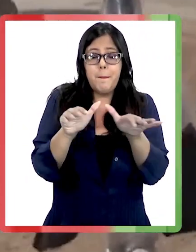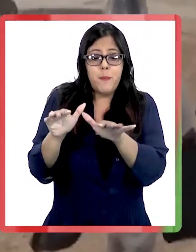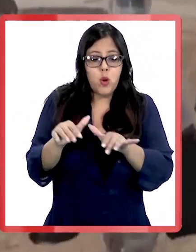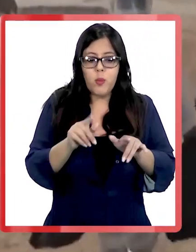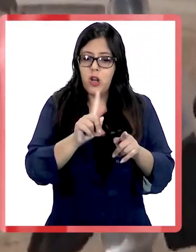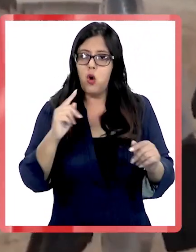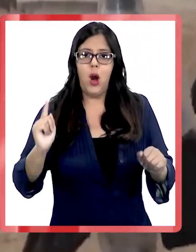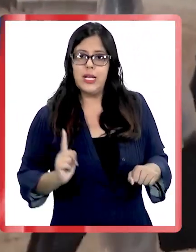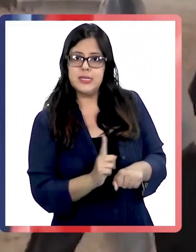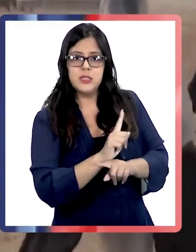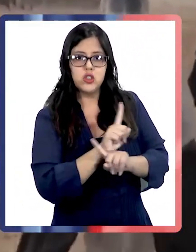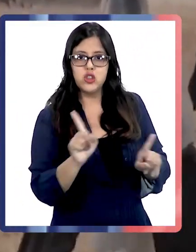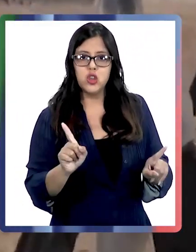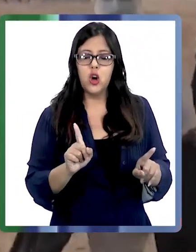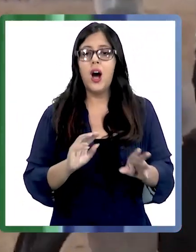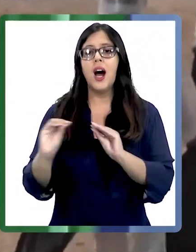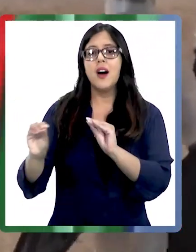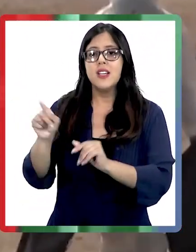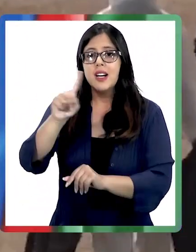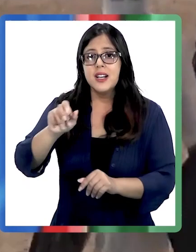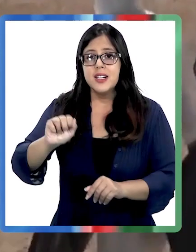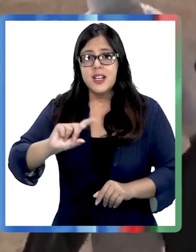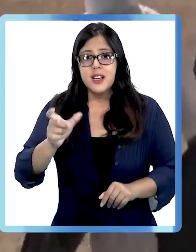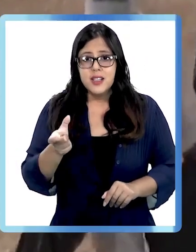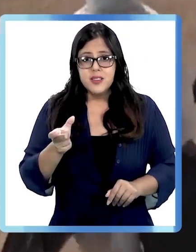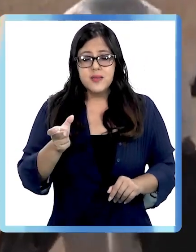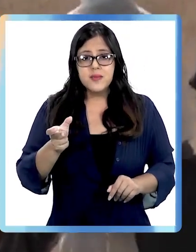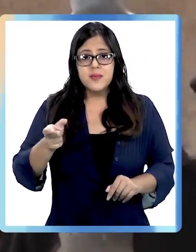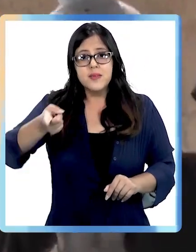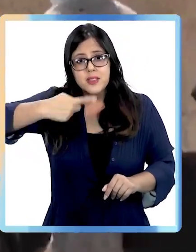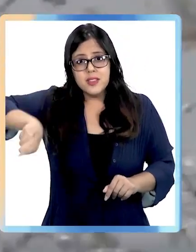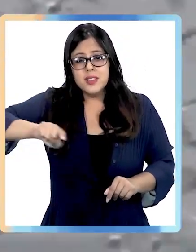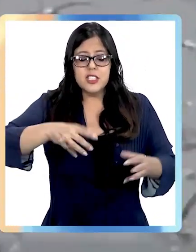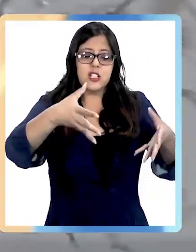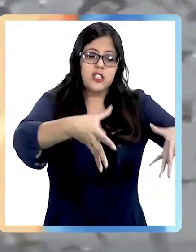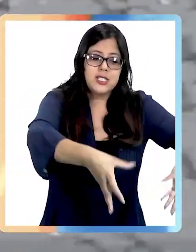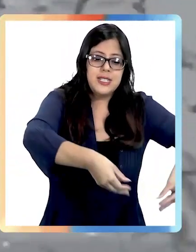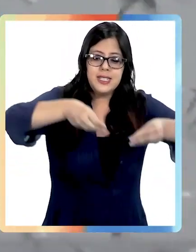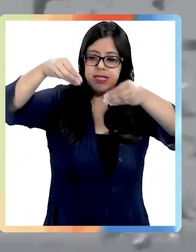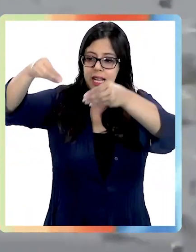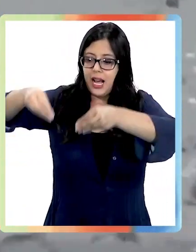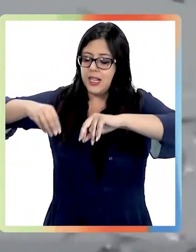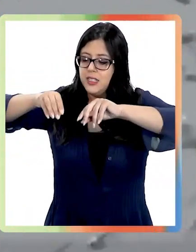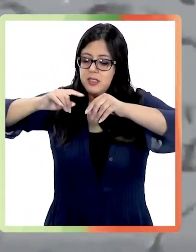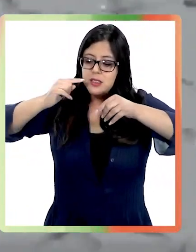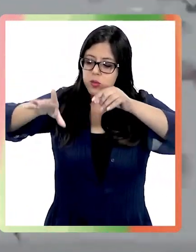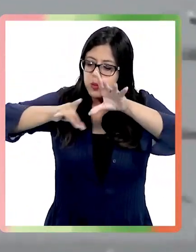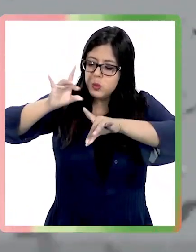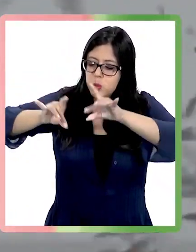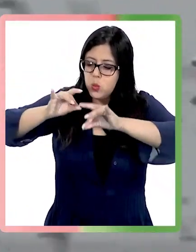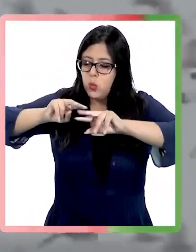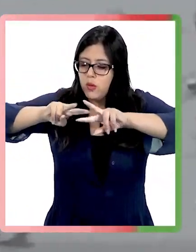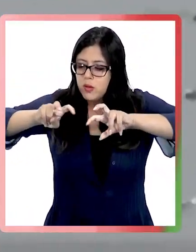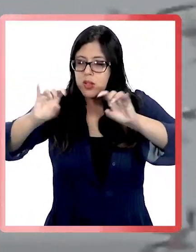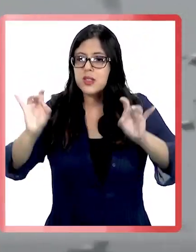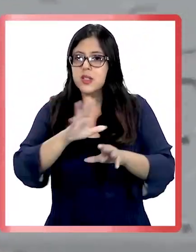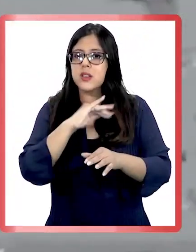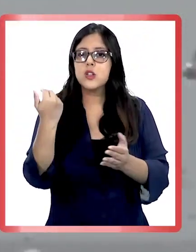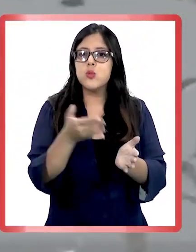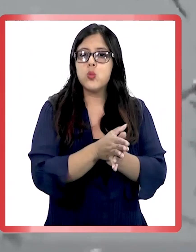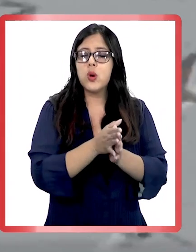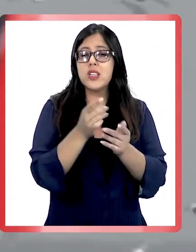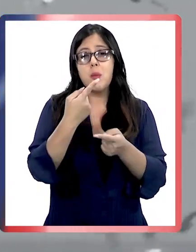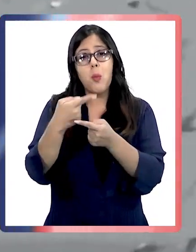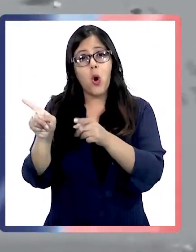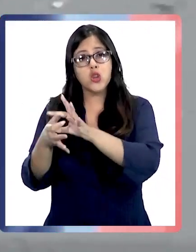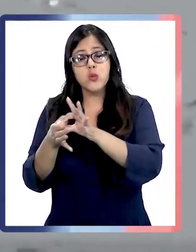Eso no hay que acercarse, hay que avisar al Servicio Agrícola Ganadero. Ellos retiran las aves y les hacen análisis para saber si es una